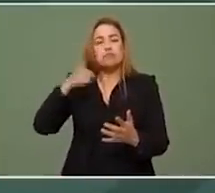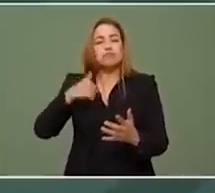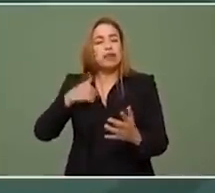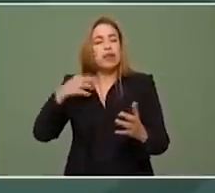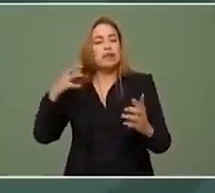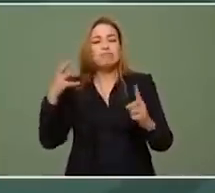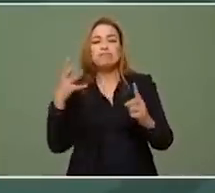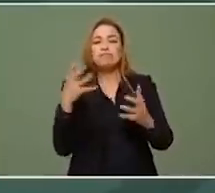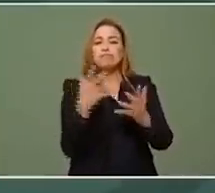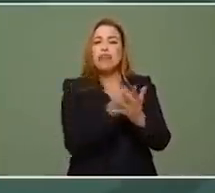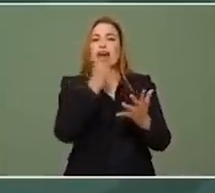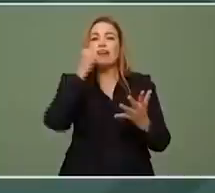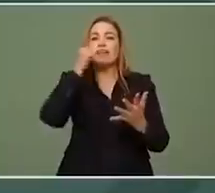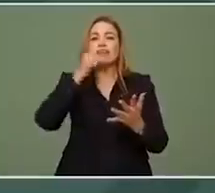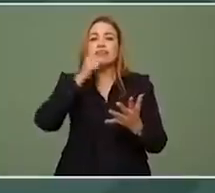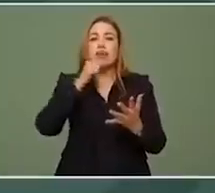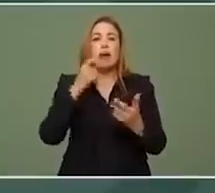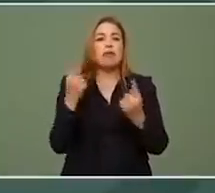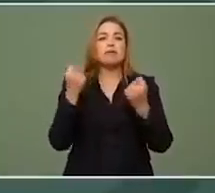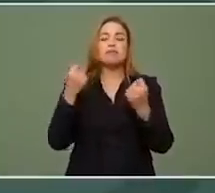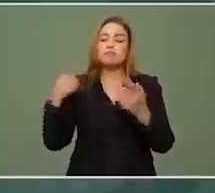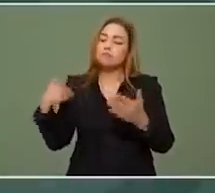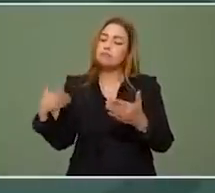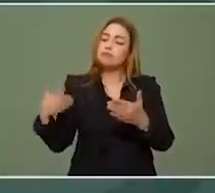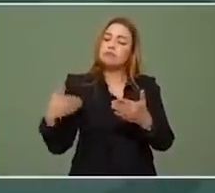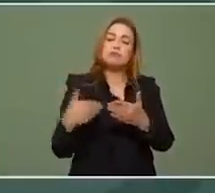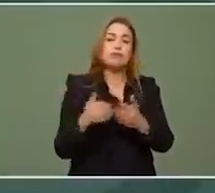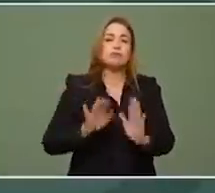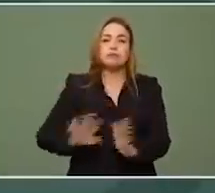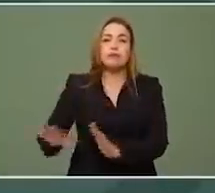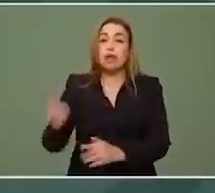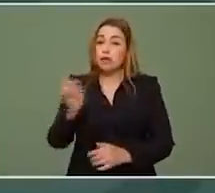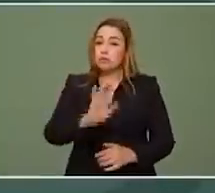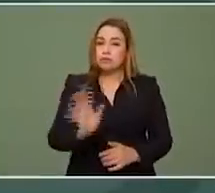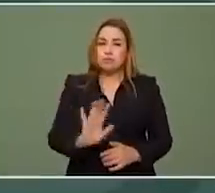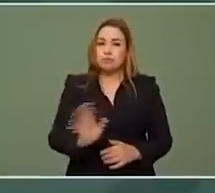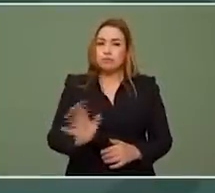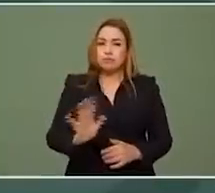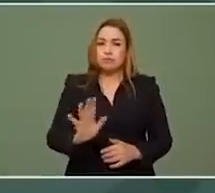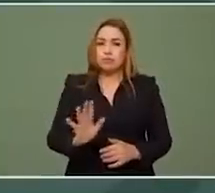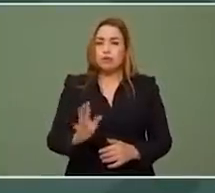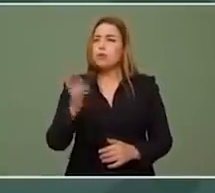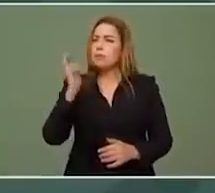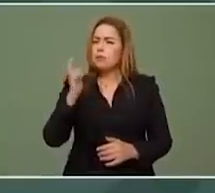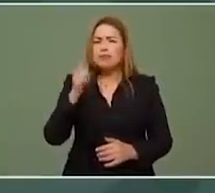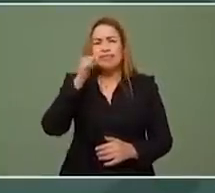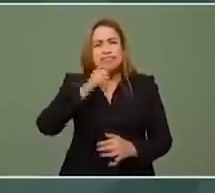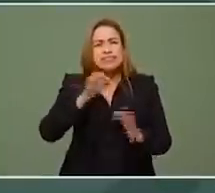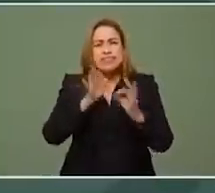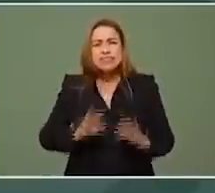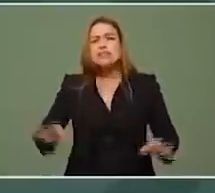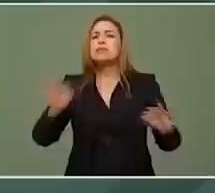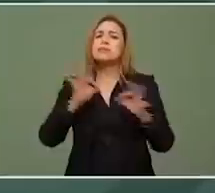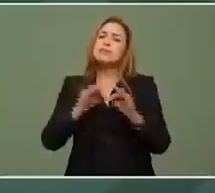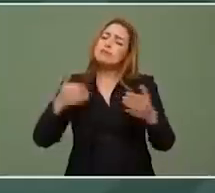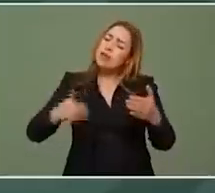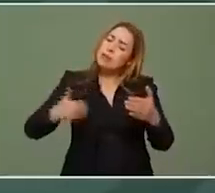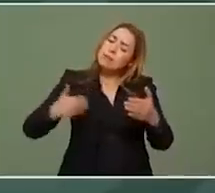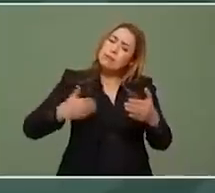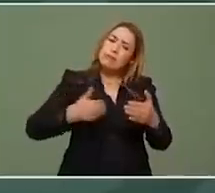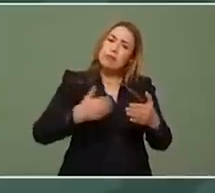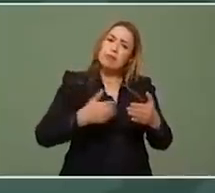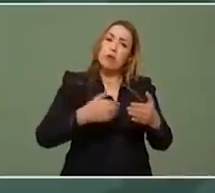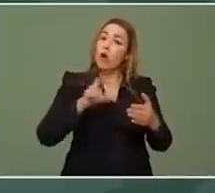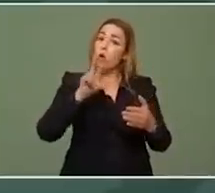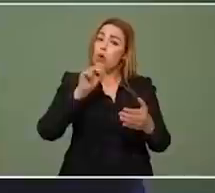morales por eso si son importantes los medios no solo el fin que se persigue